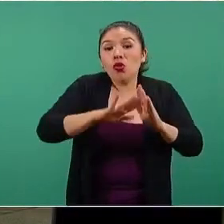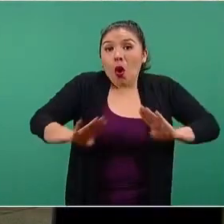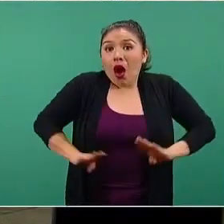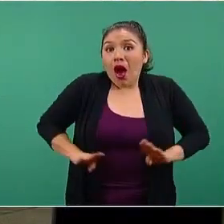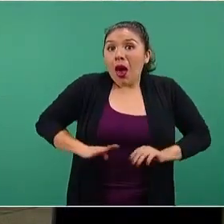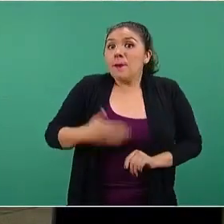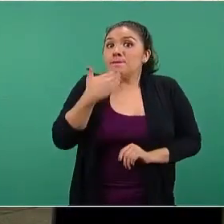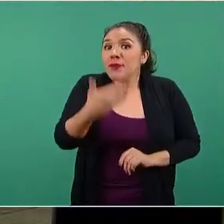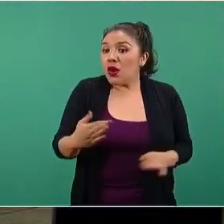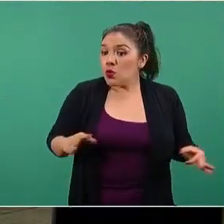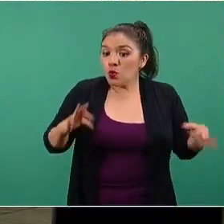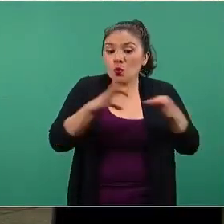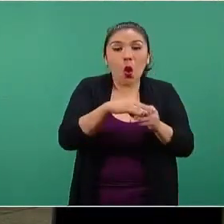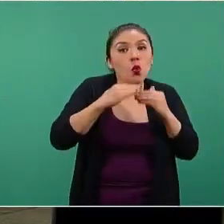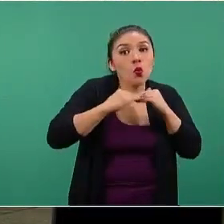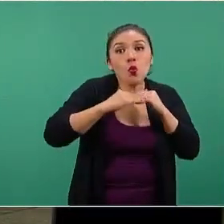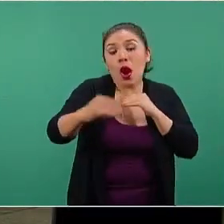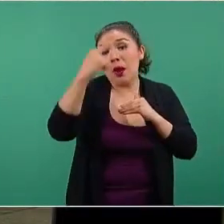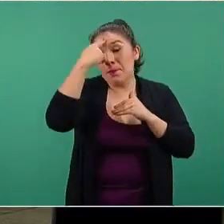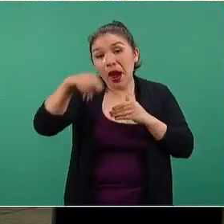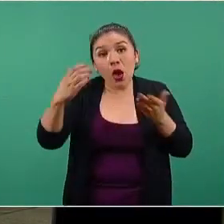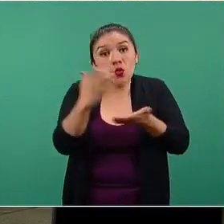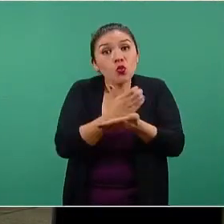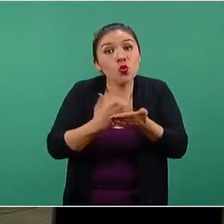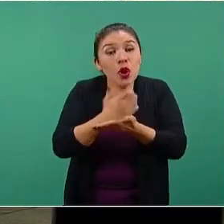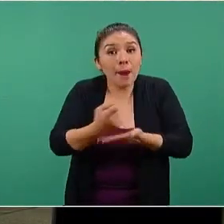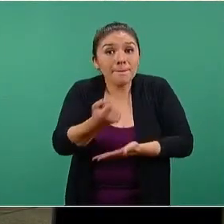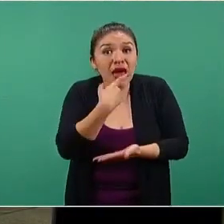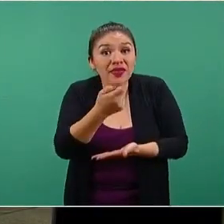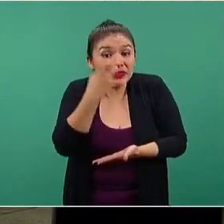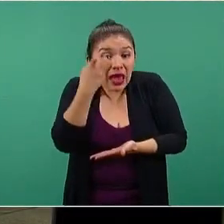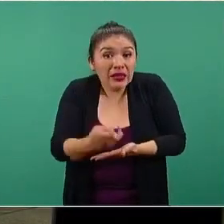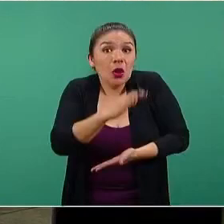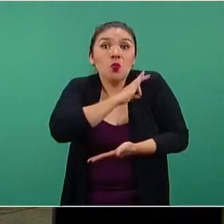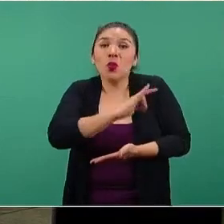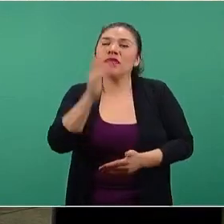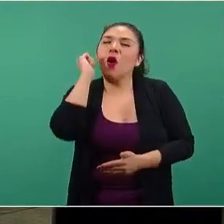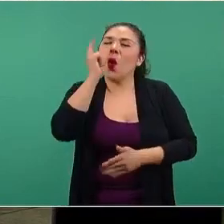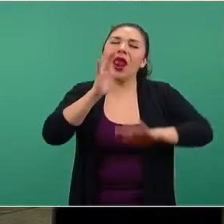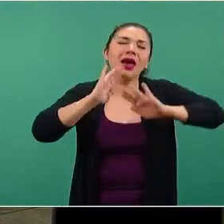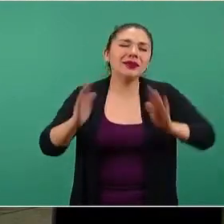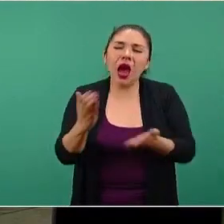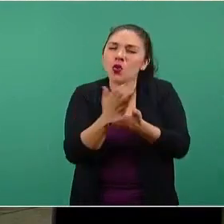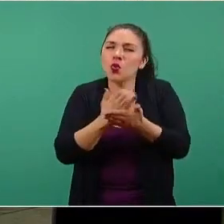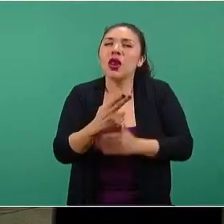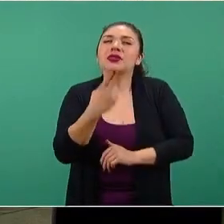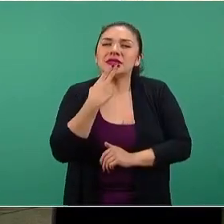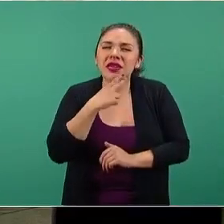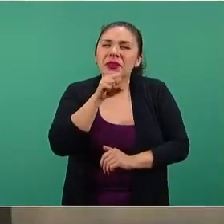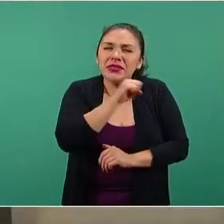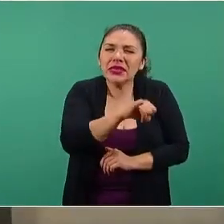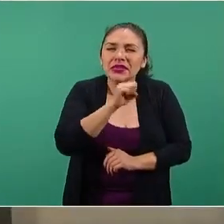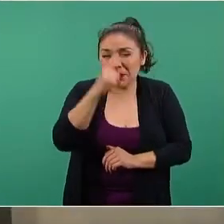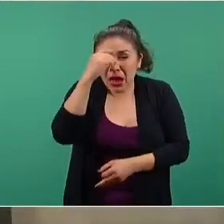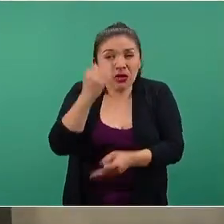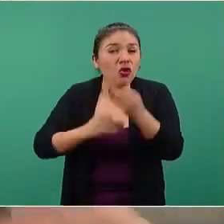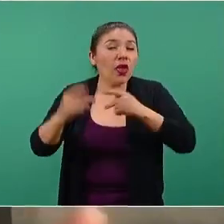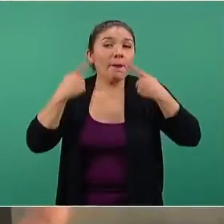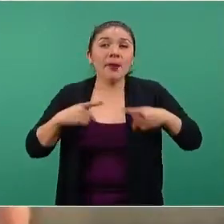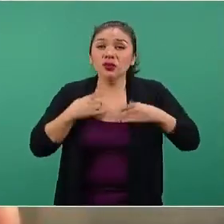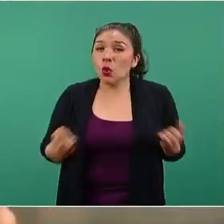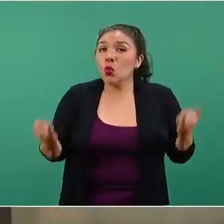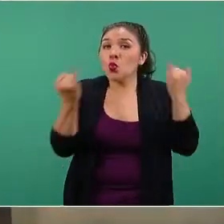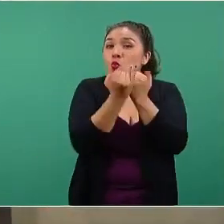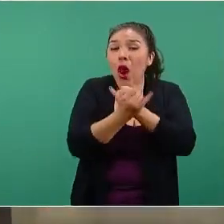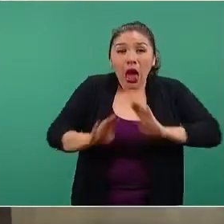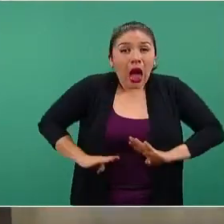fórmulas generales o medicamentos casi mágicos que son la gran esperanza de que ahora sí servirán y servirán para todas las personas en todas